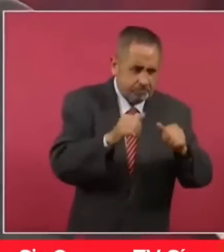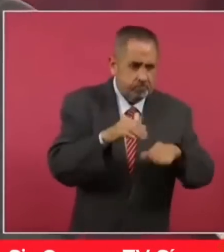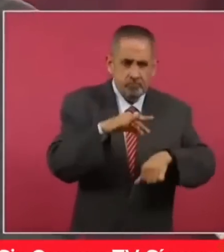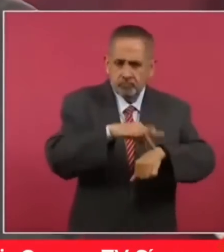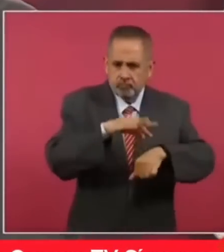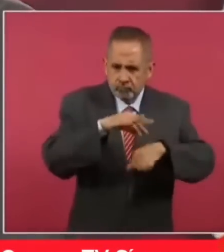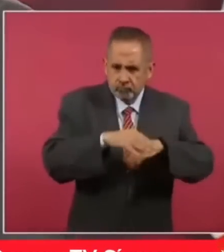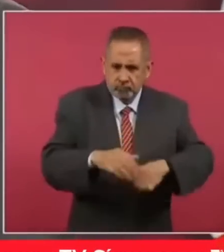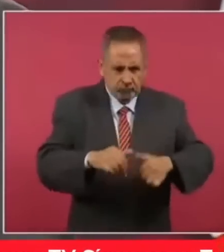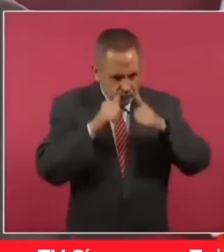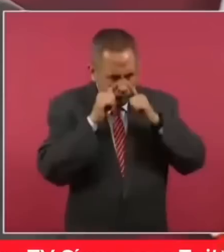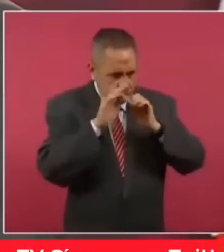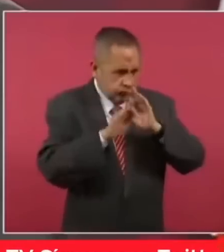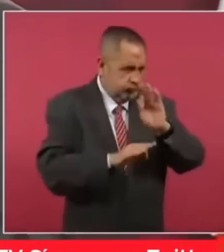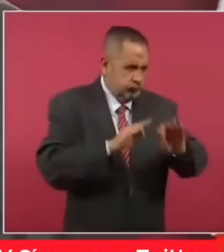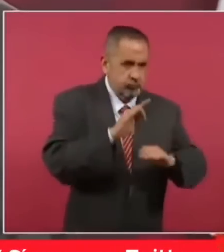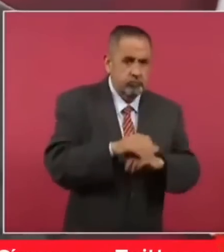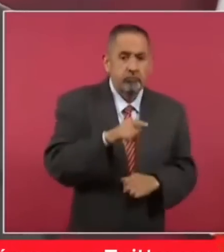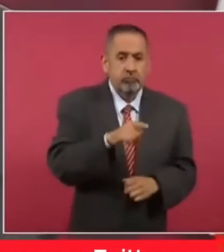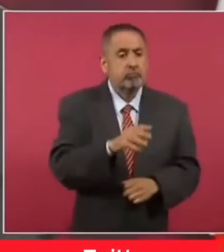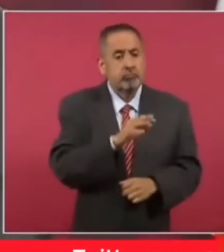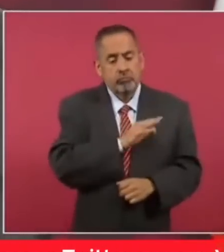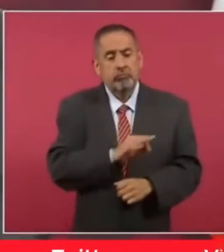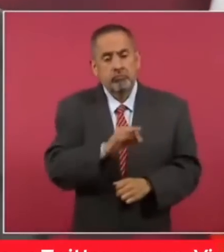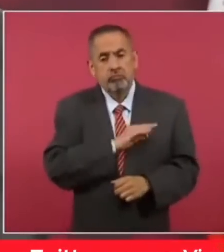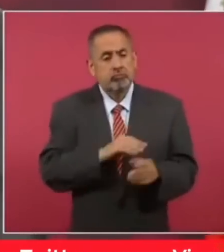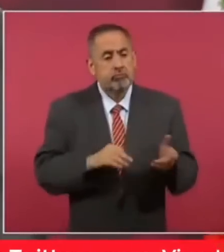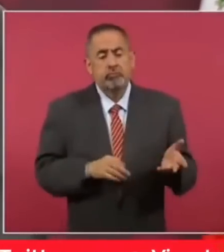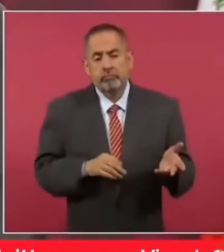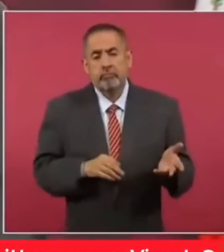médica que les ha permitido